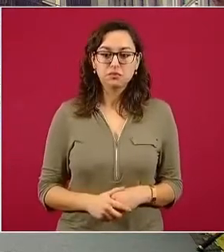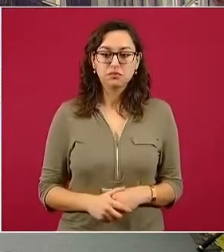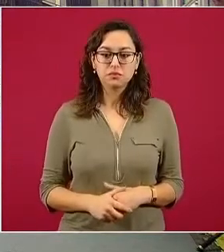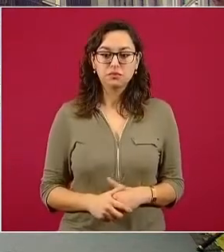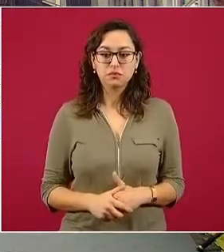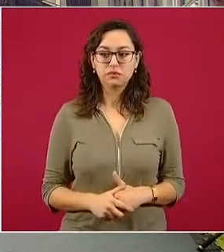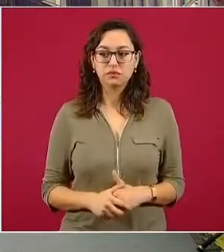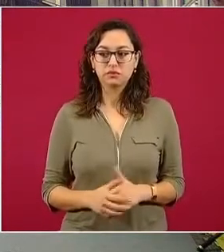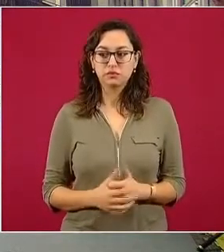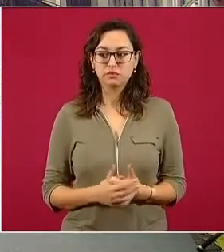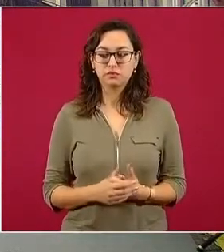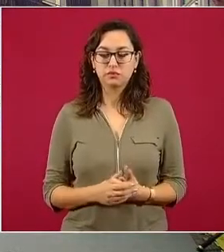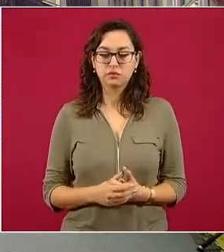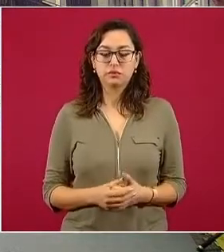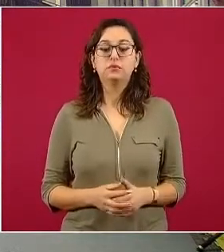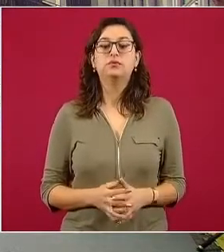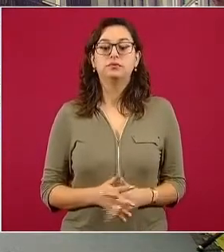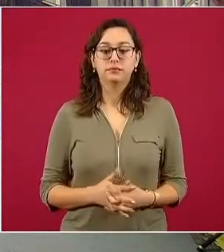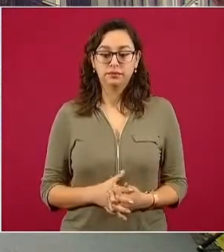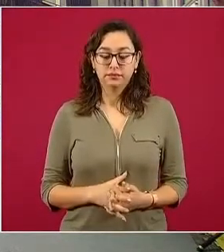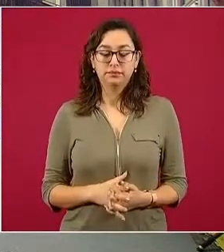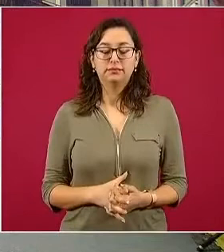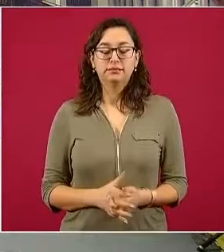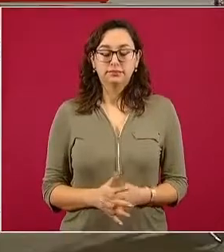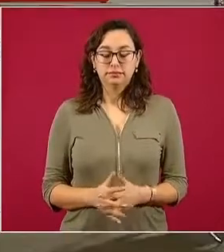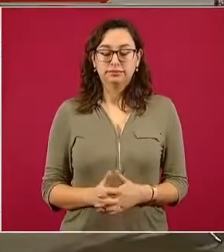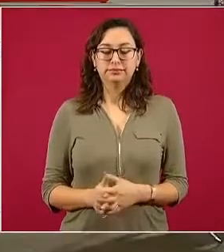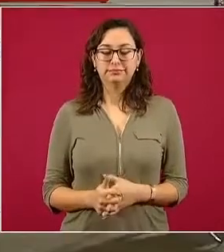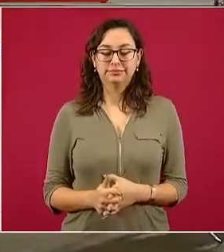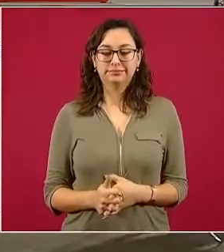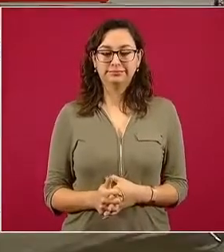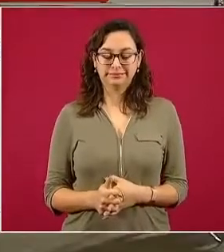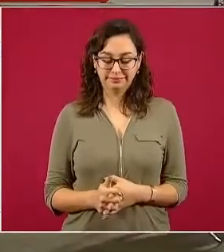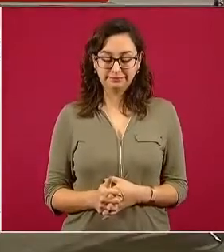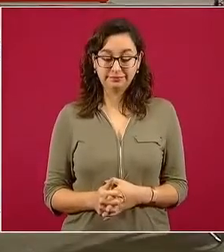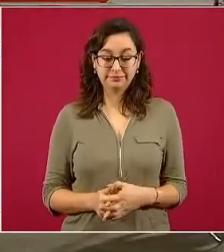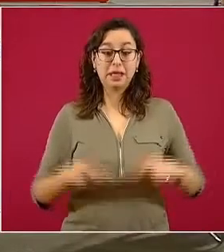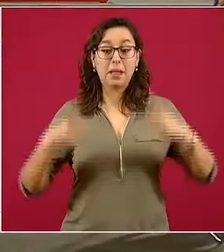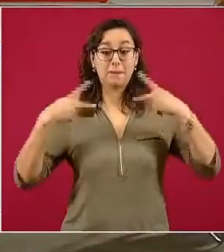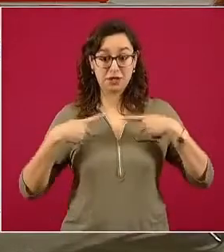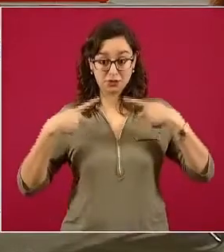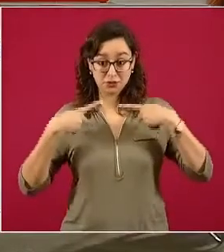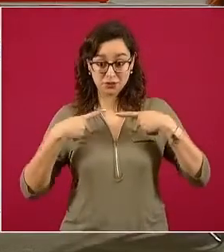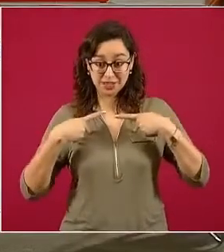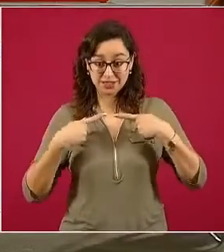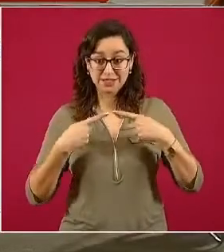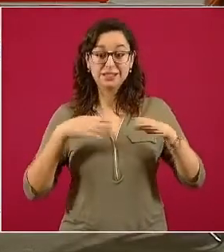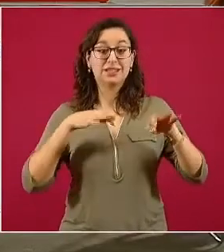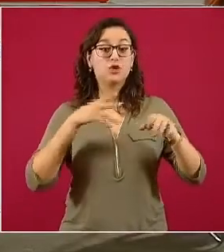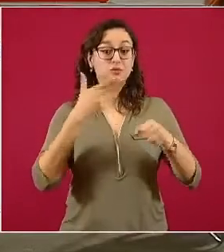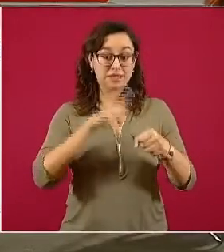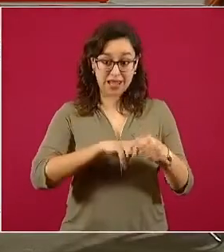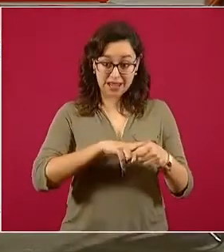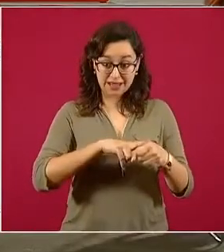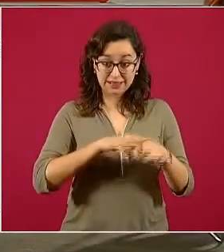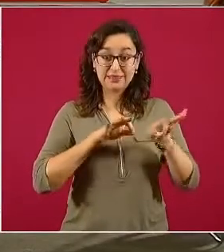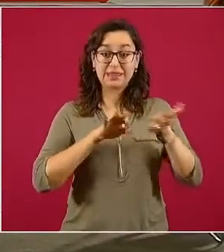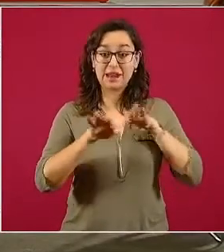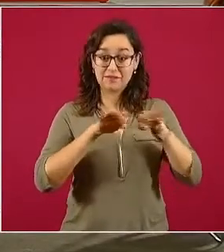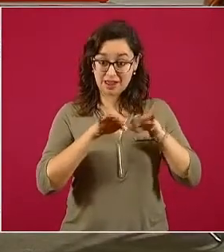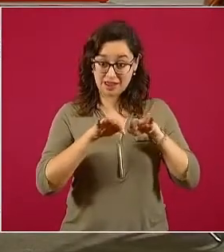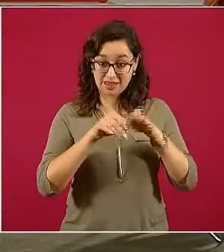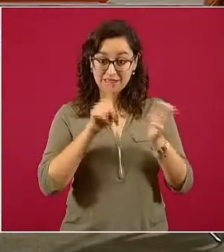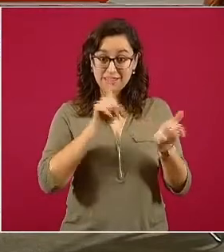más o menos? Sí, vamos a vacunar, insisto, a todo el personal de salud y a toda la población de México, excepto menores